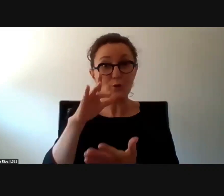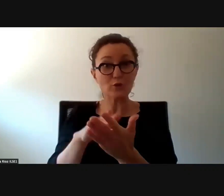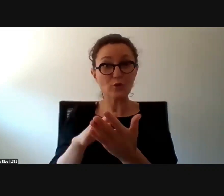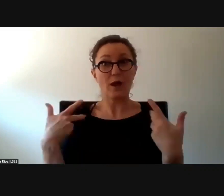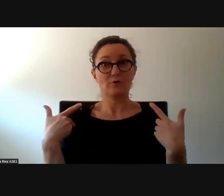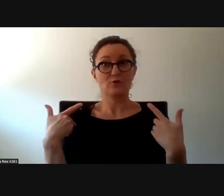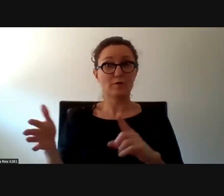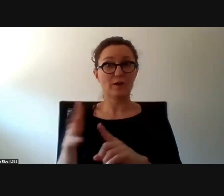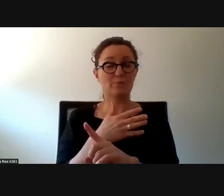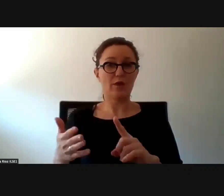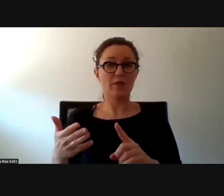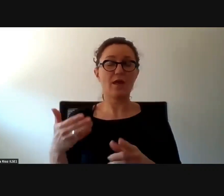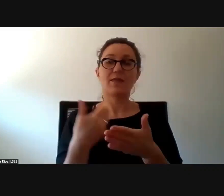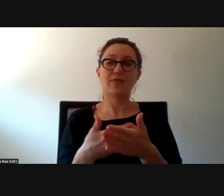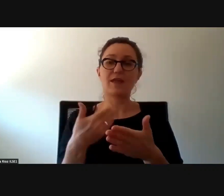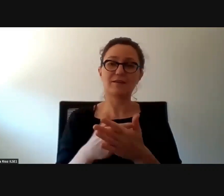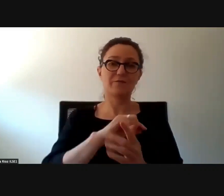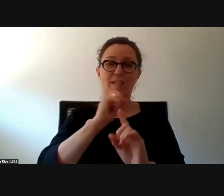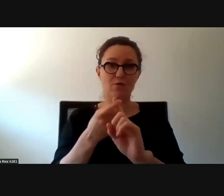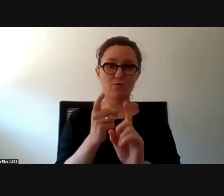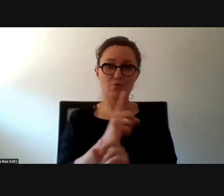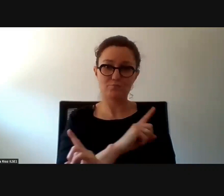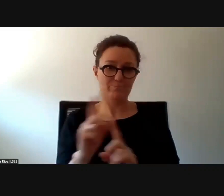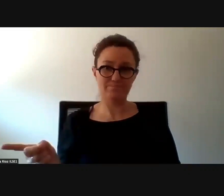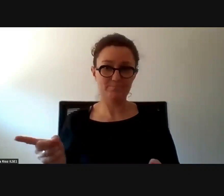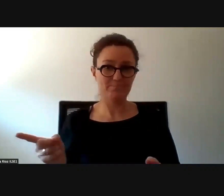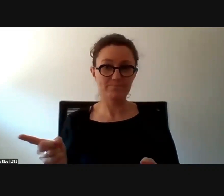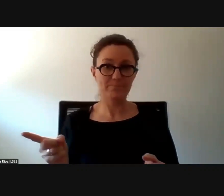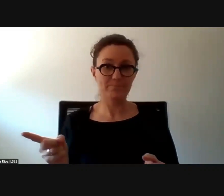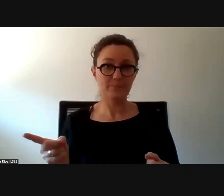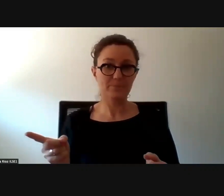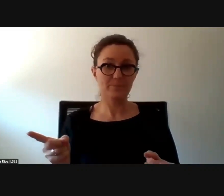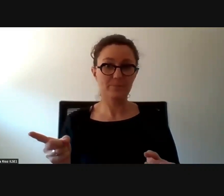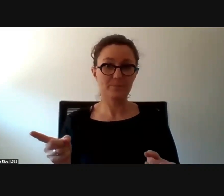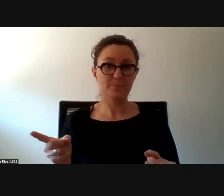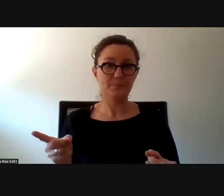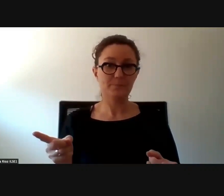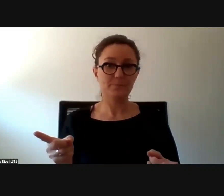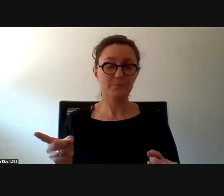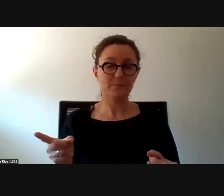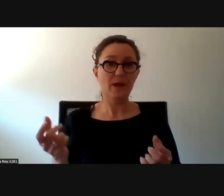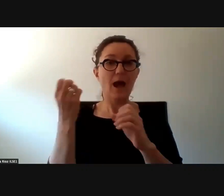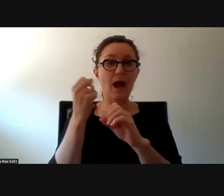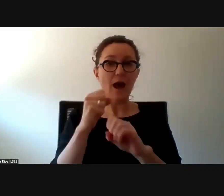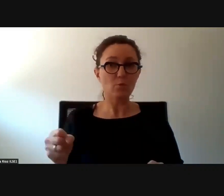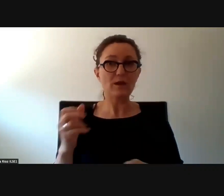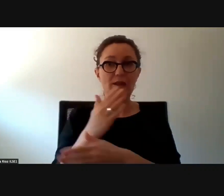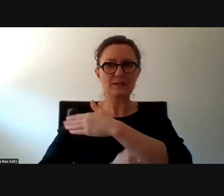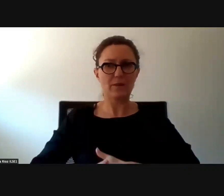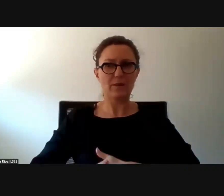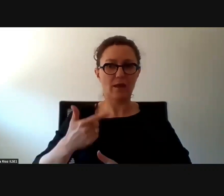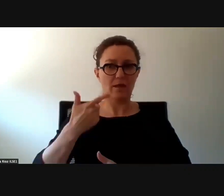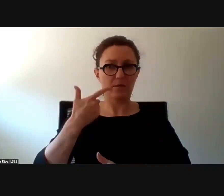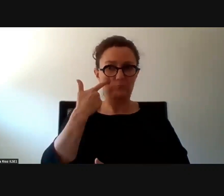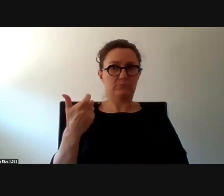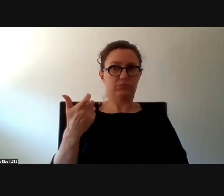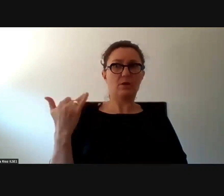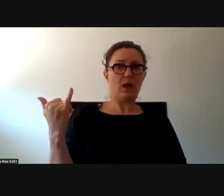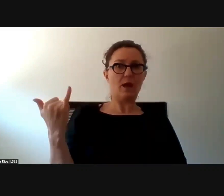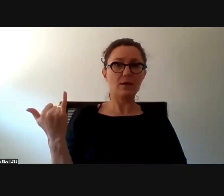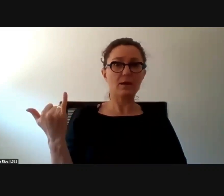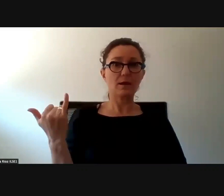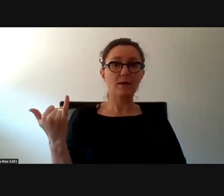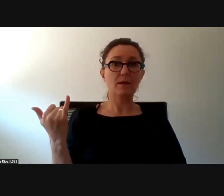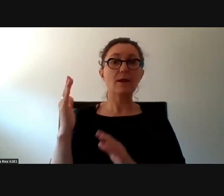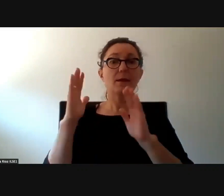No se van a parar en eso, realmente, aunque se aclara su discapacidad. Por tanto, esa inclusión de esa